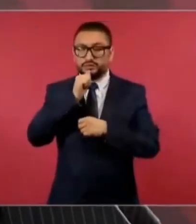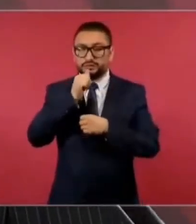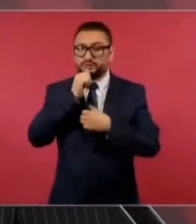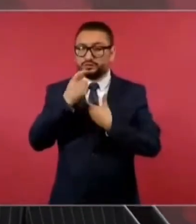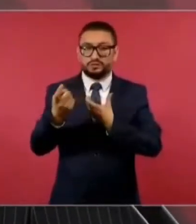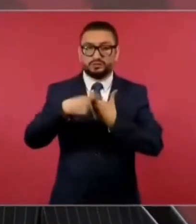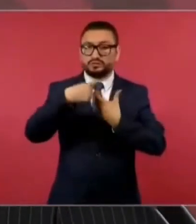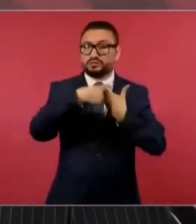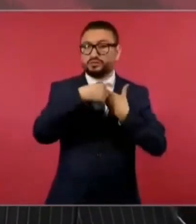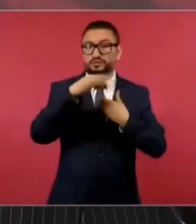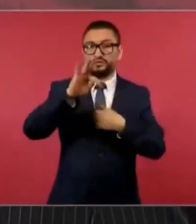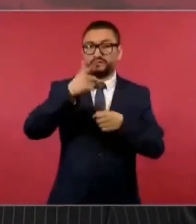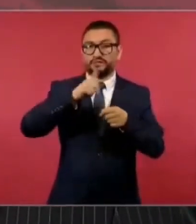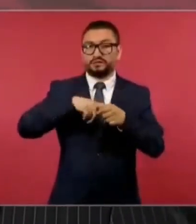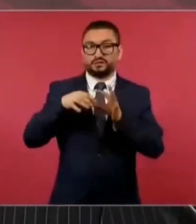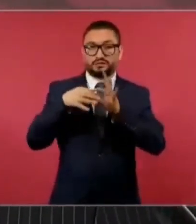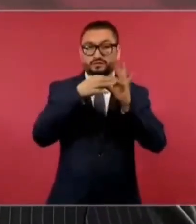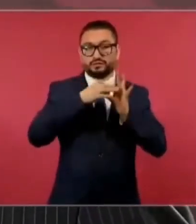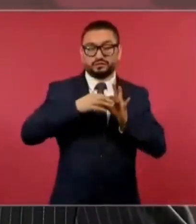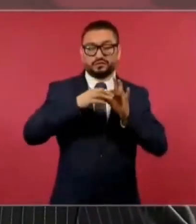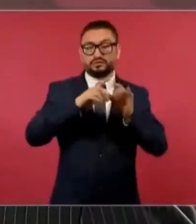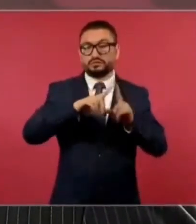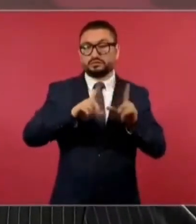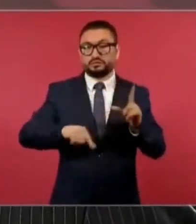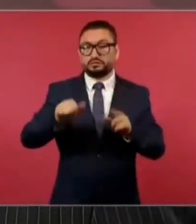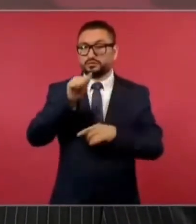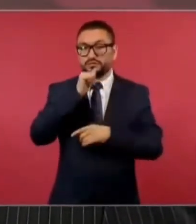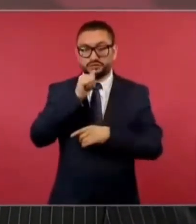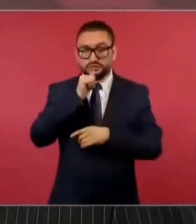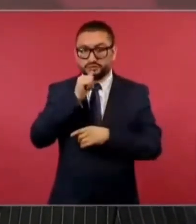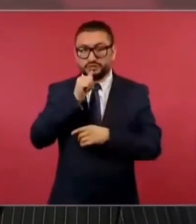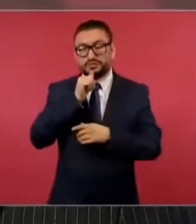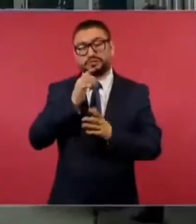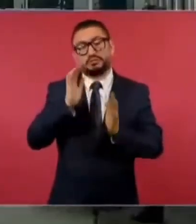incorporaron en esta primera etapa. Presidente, y por último,